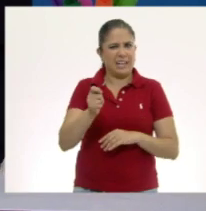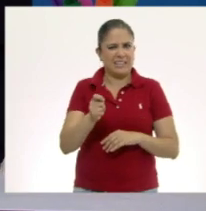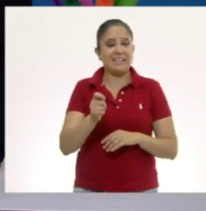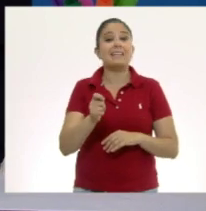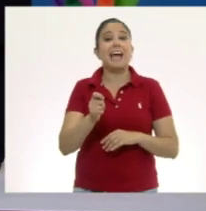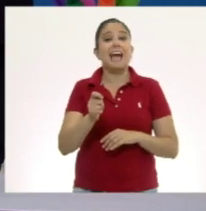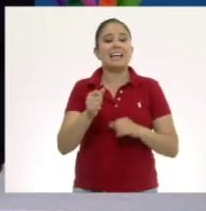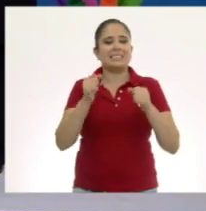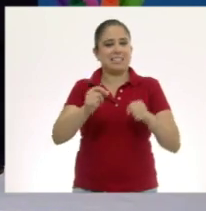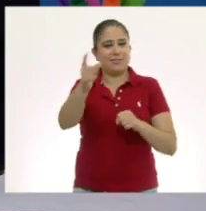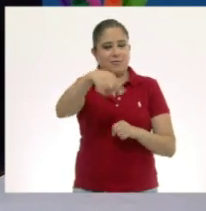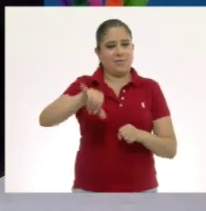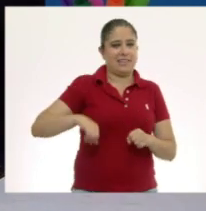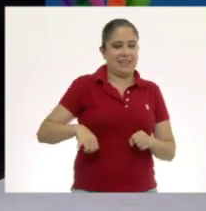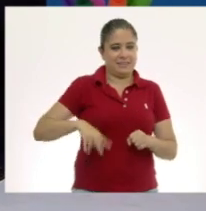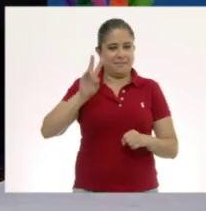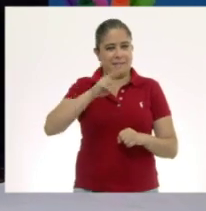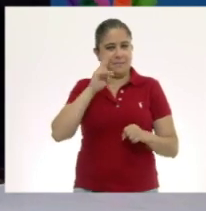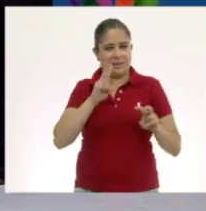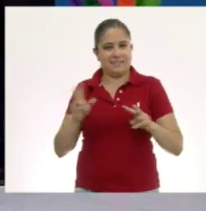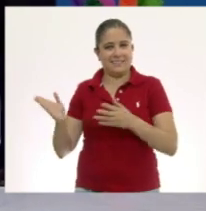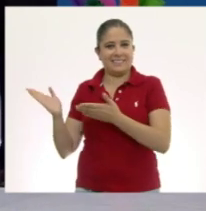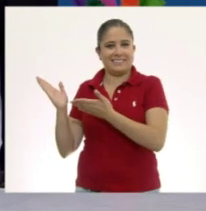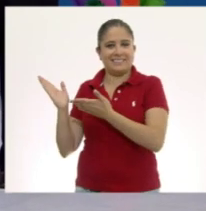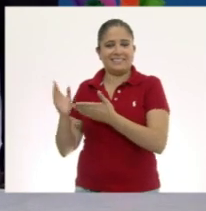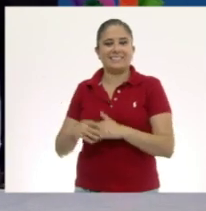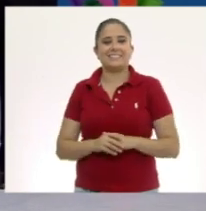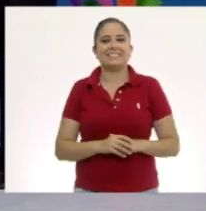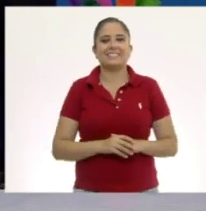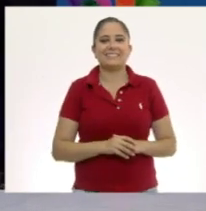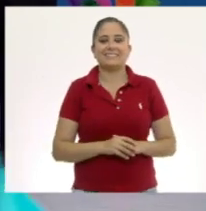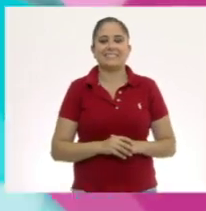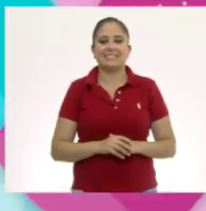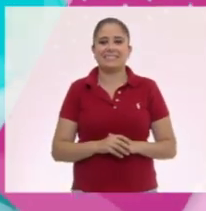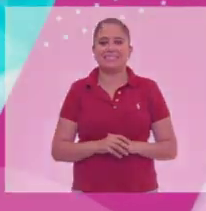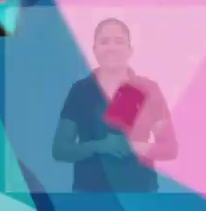casa les va a interesar también. Excelente. Vamos allá.